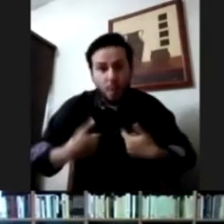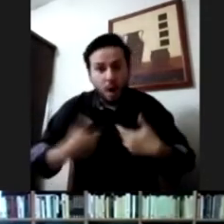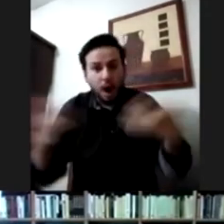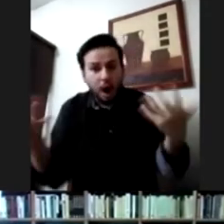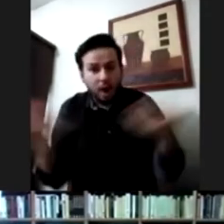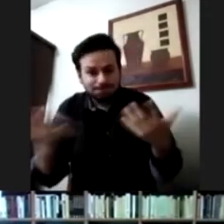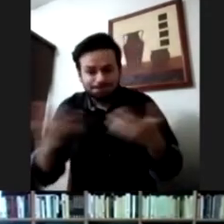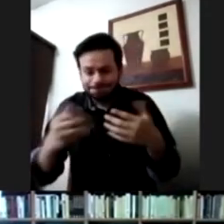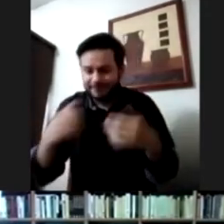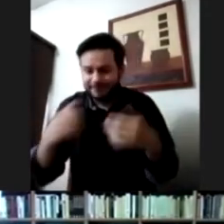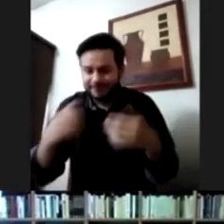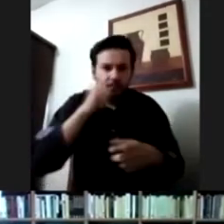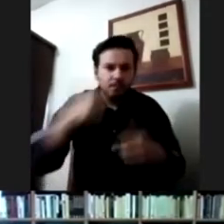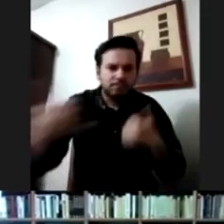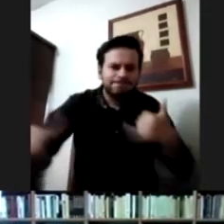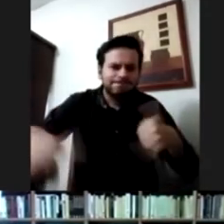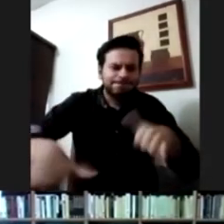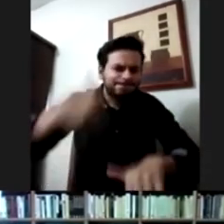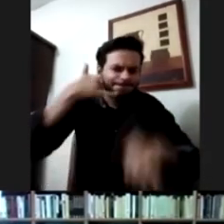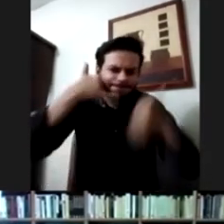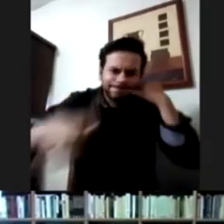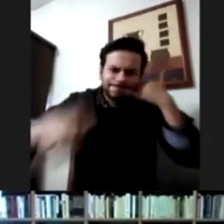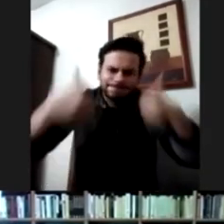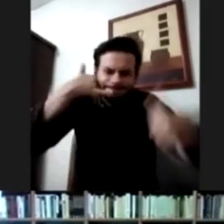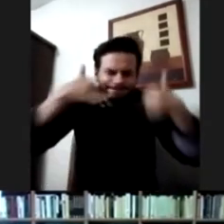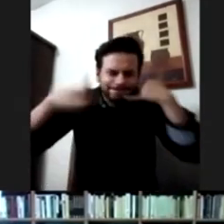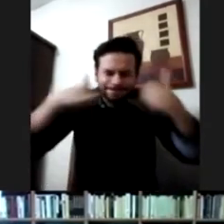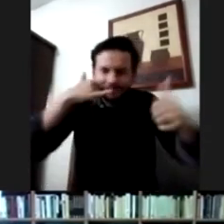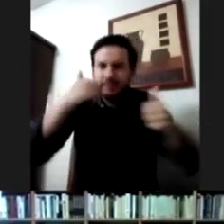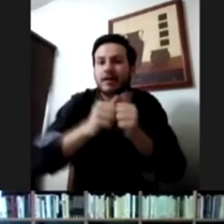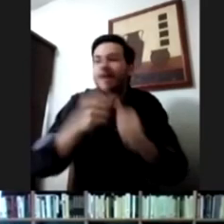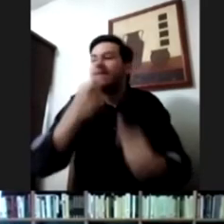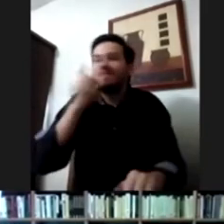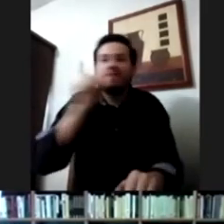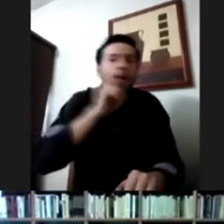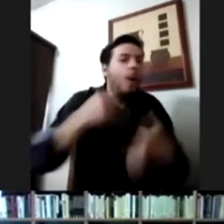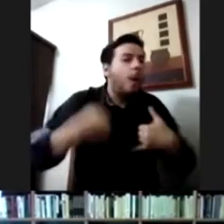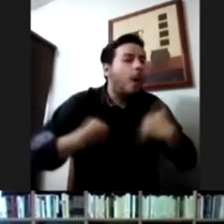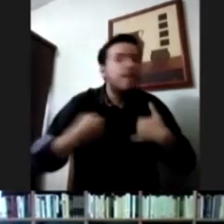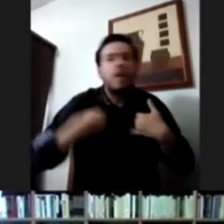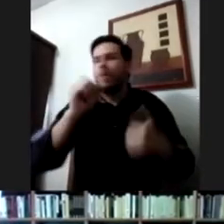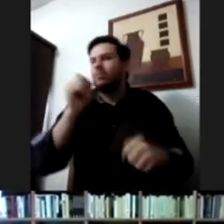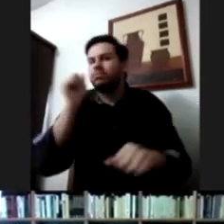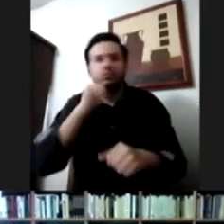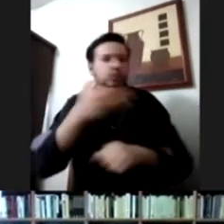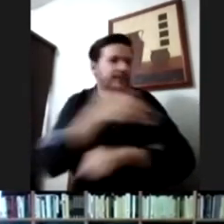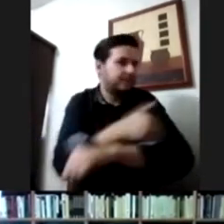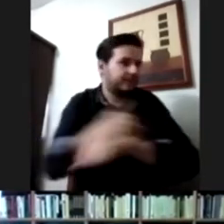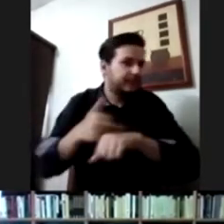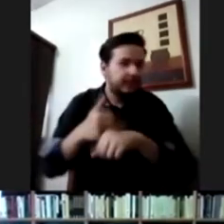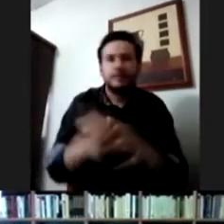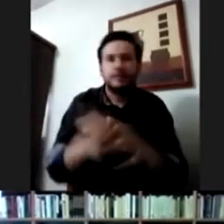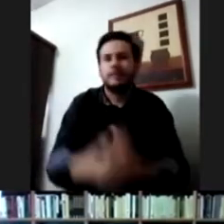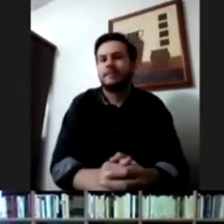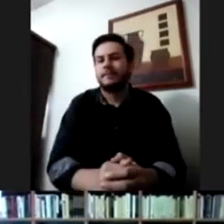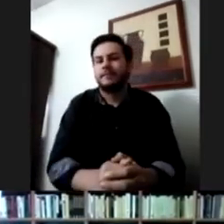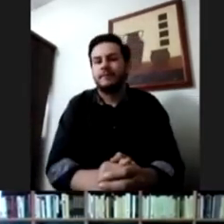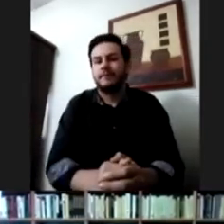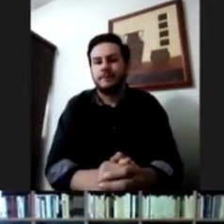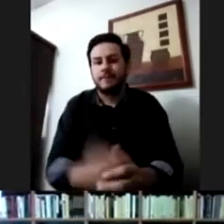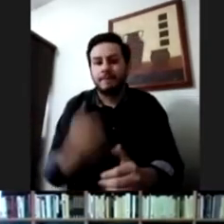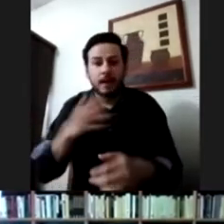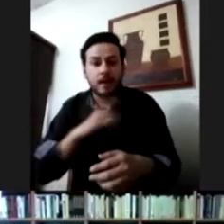llamadas telefónicas que hemos hecho con las niñas, niños y con sus familias, pues es cómo pues las